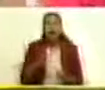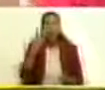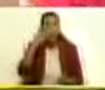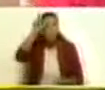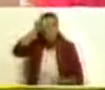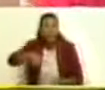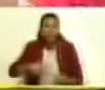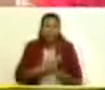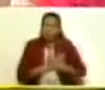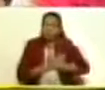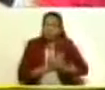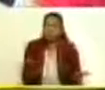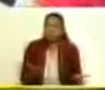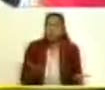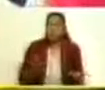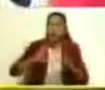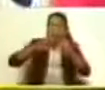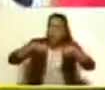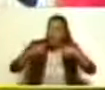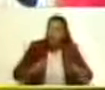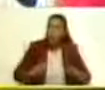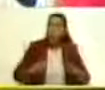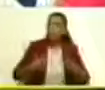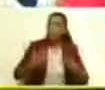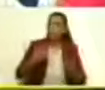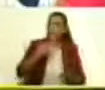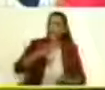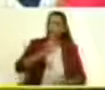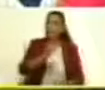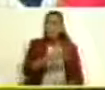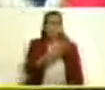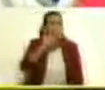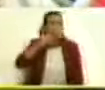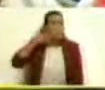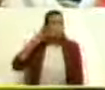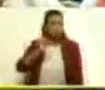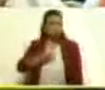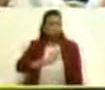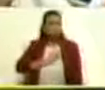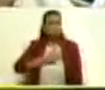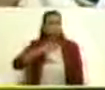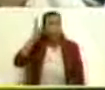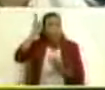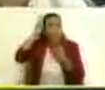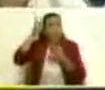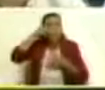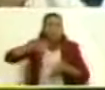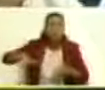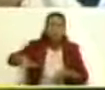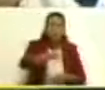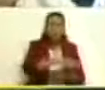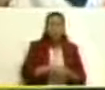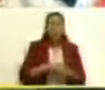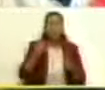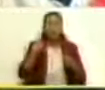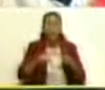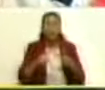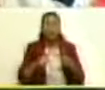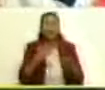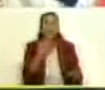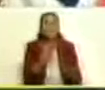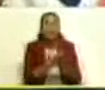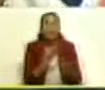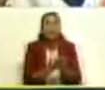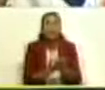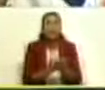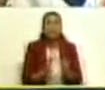la voluntad de reafirmar la dignidad de los pueblos, de seguir avanzando. Lo otro es de la propuesta